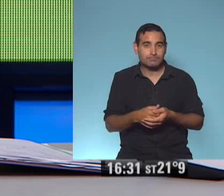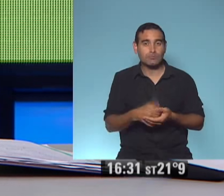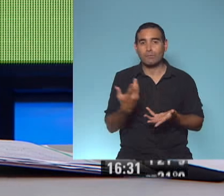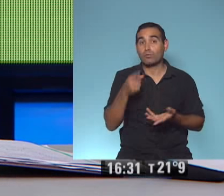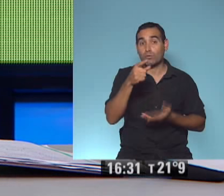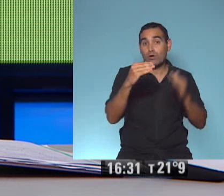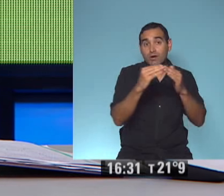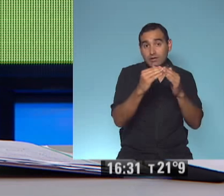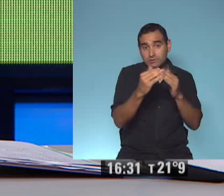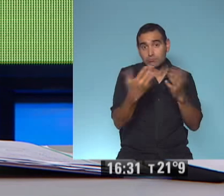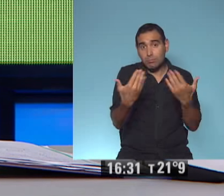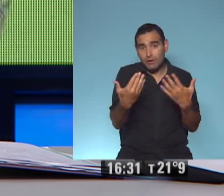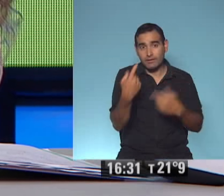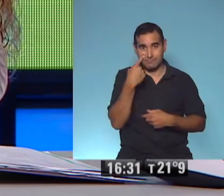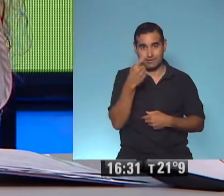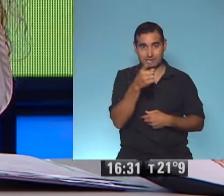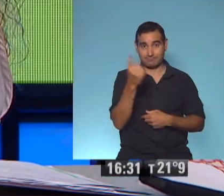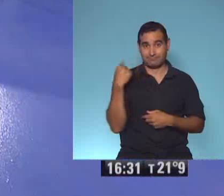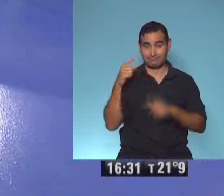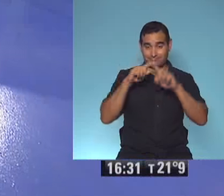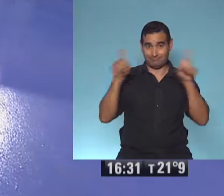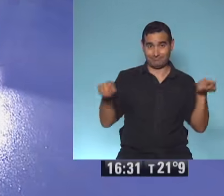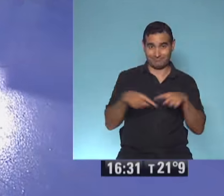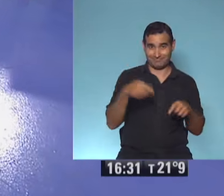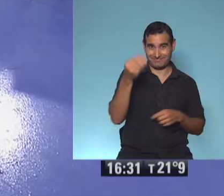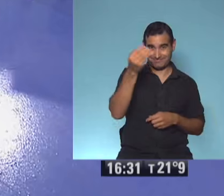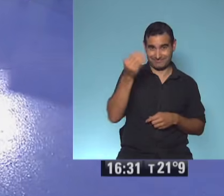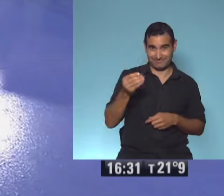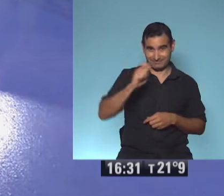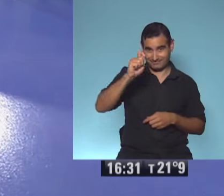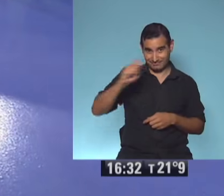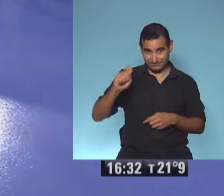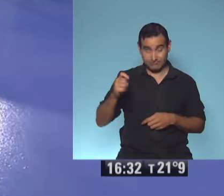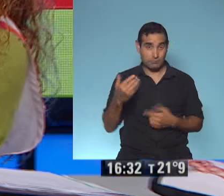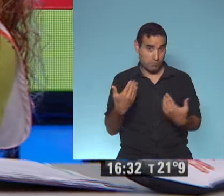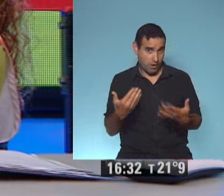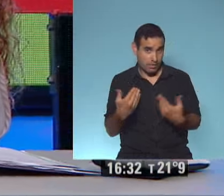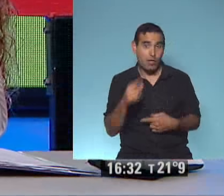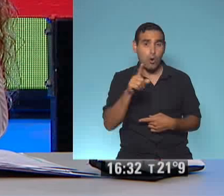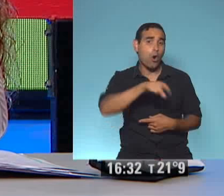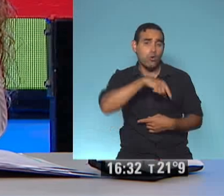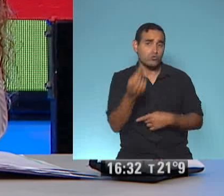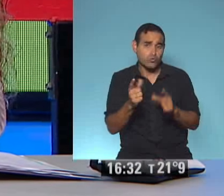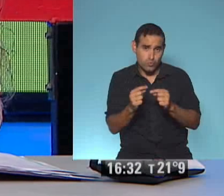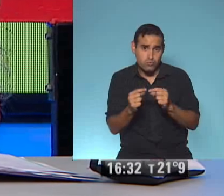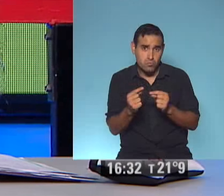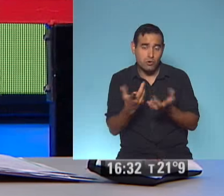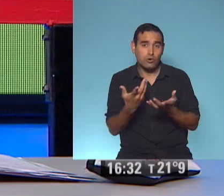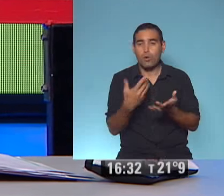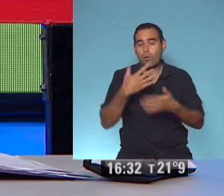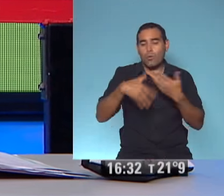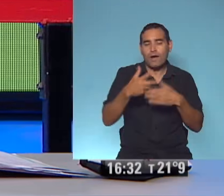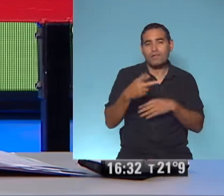seguir en casa, miren, haciendo este ejercicio que hicimos acá, poniendo otros números, jugando